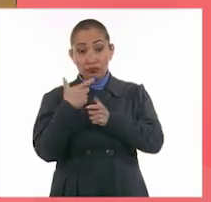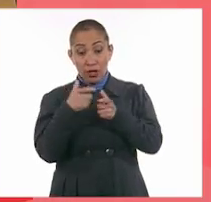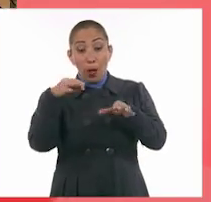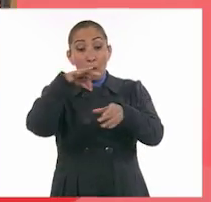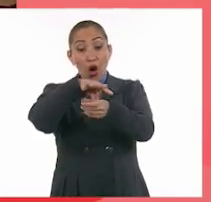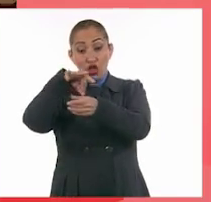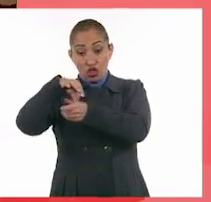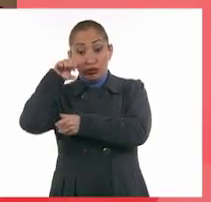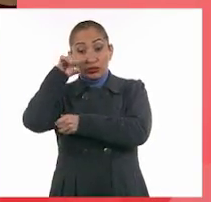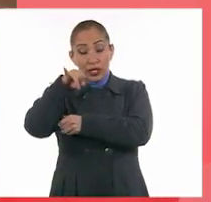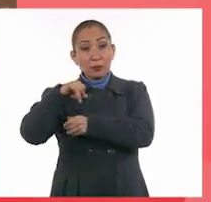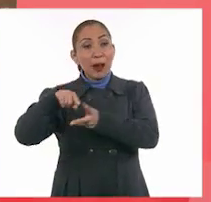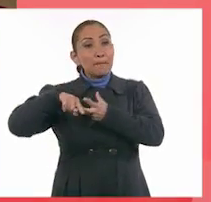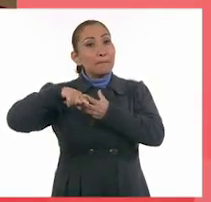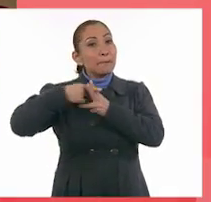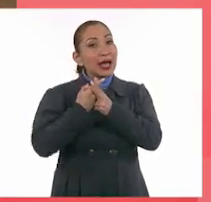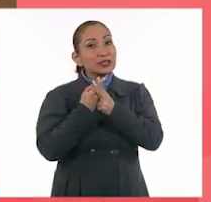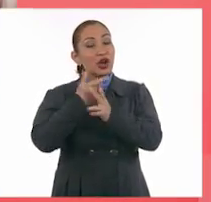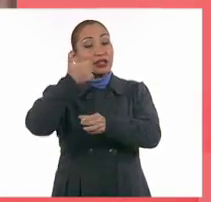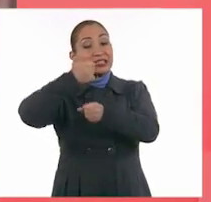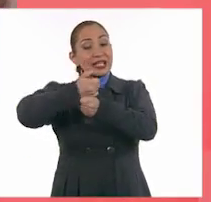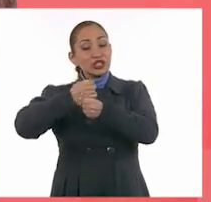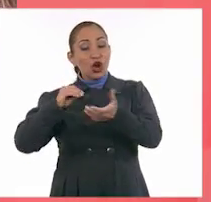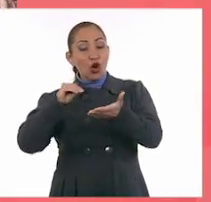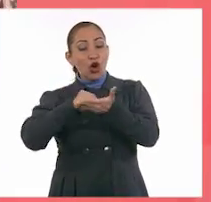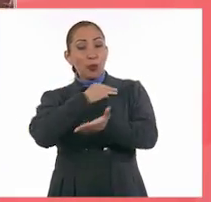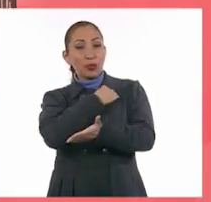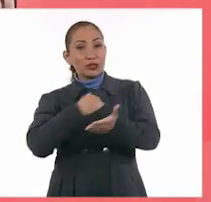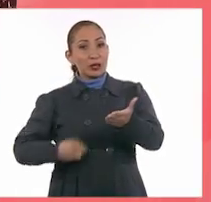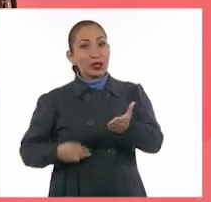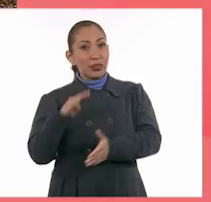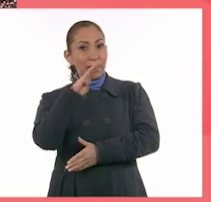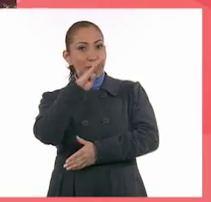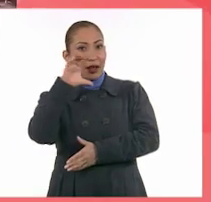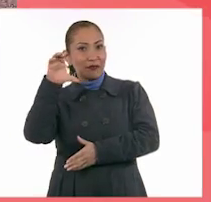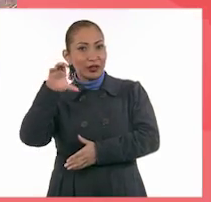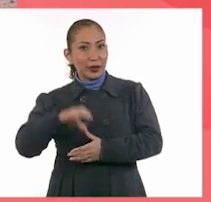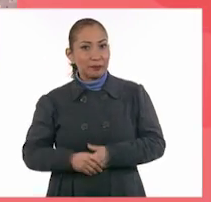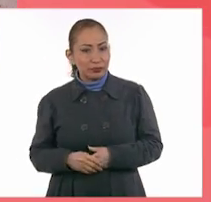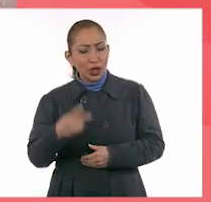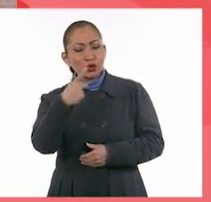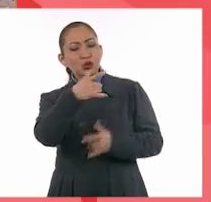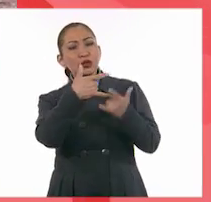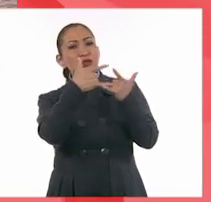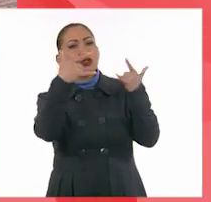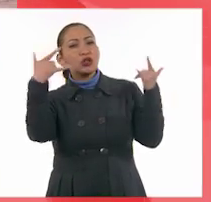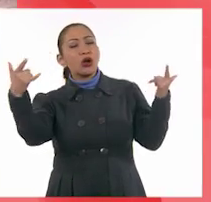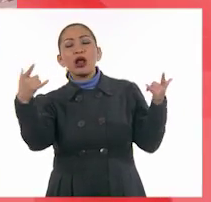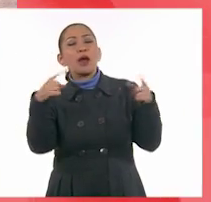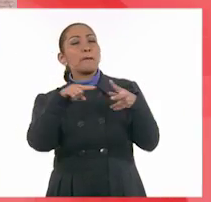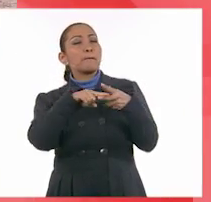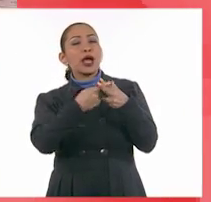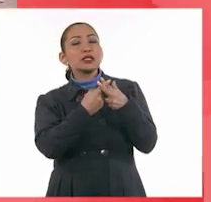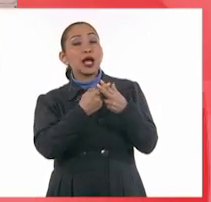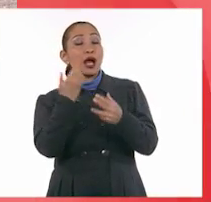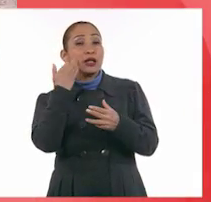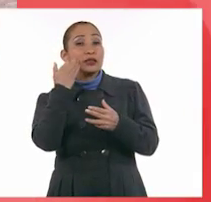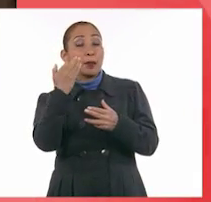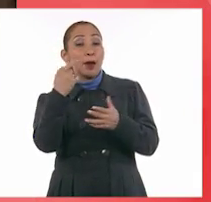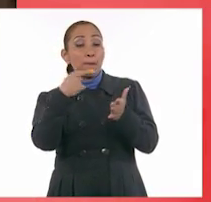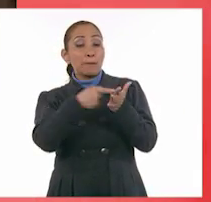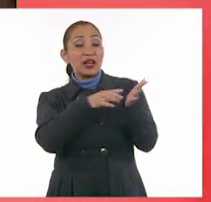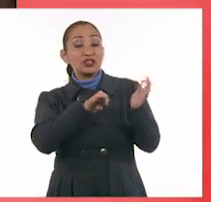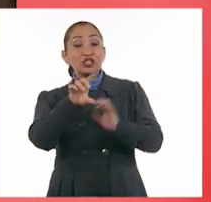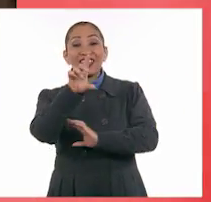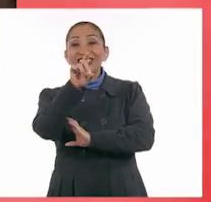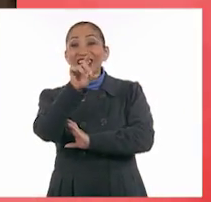de votos para que naciera el sexto municipio de Baja California. Su historia se sitúa en la década de los